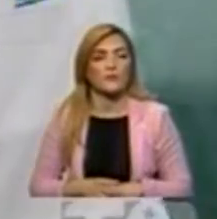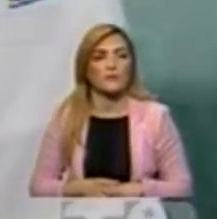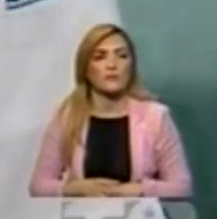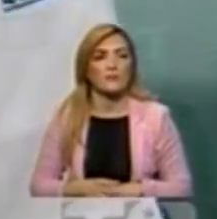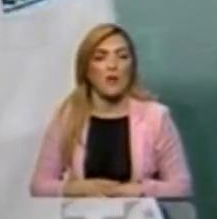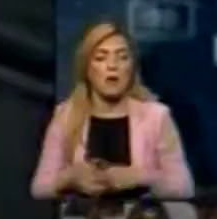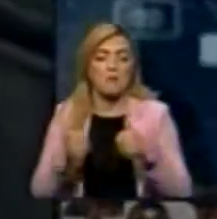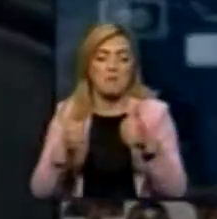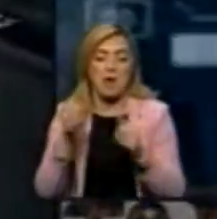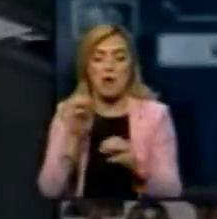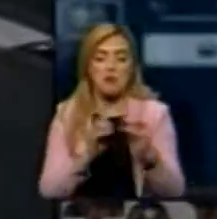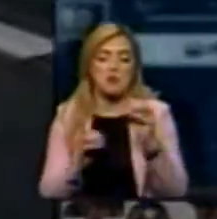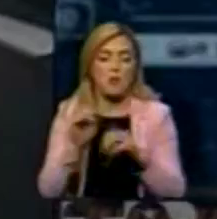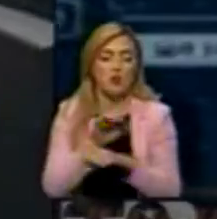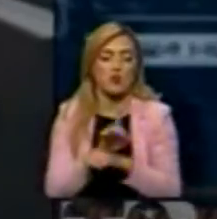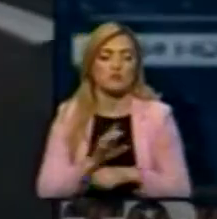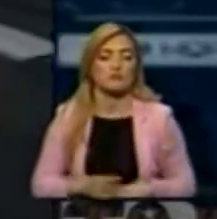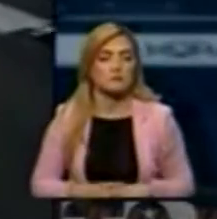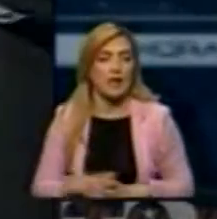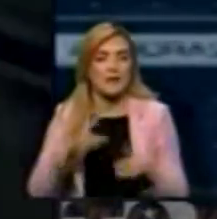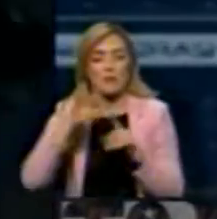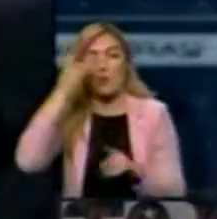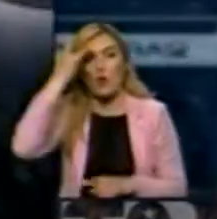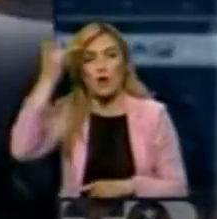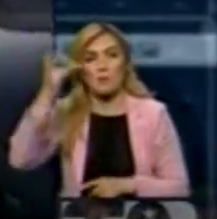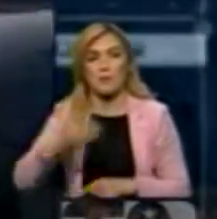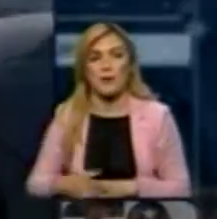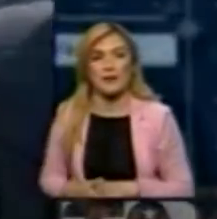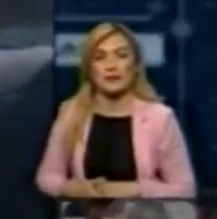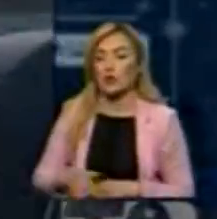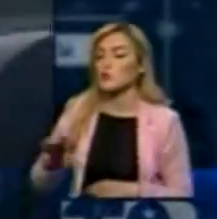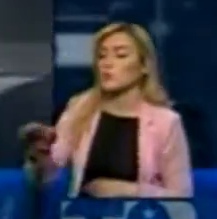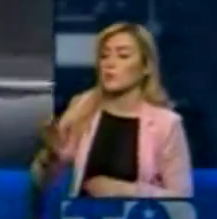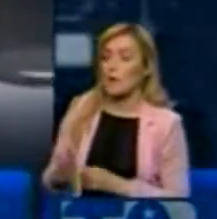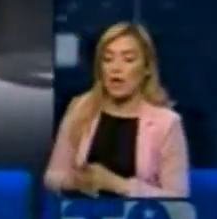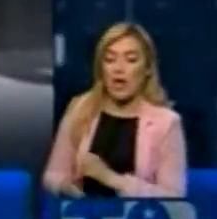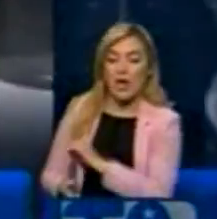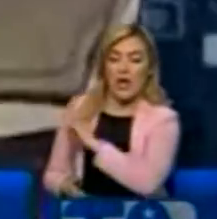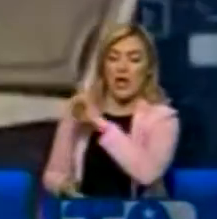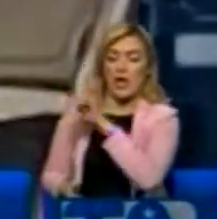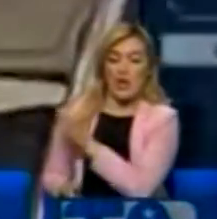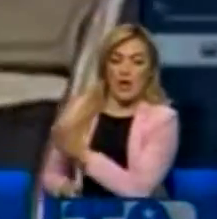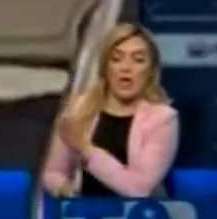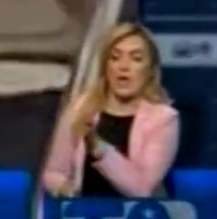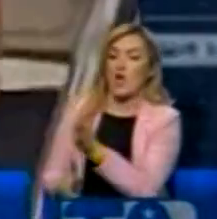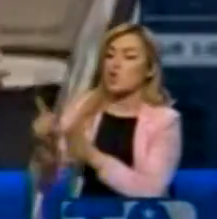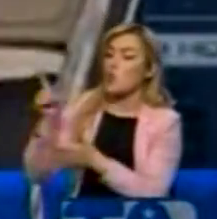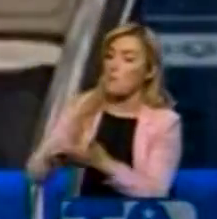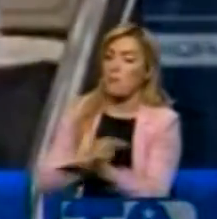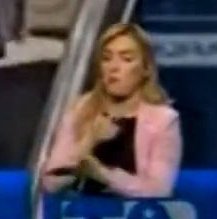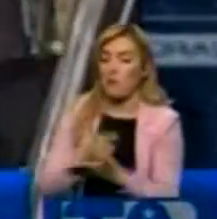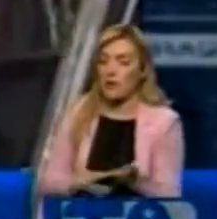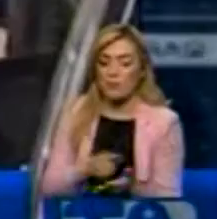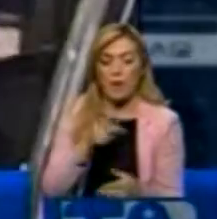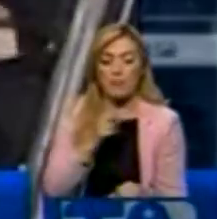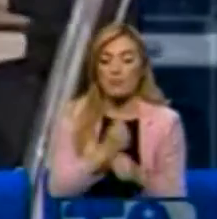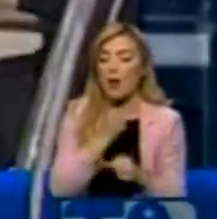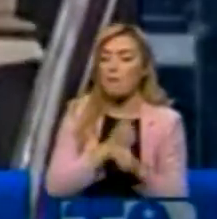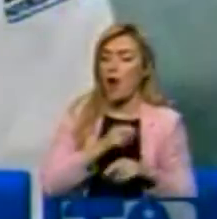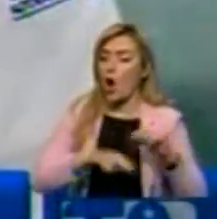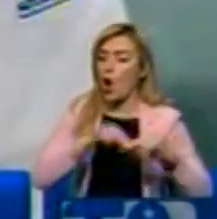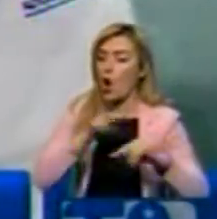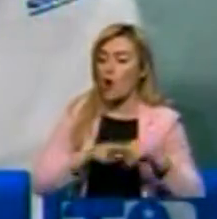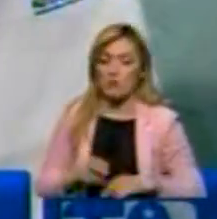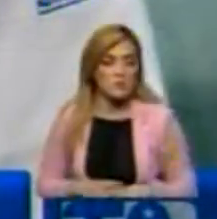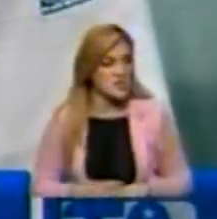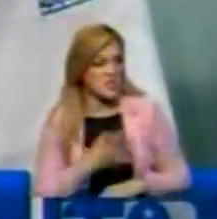en estado de observación? El ataque ocurrió porque la gente le impidió que gire a la izquierda debido a los arreglos que se estaban realizando en un tramo de la vía.